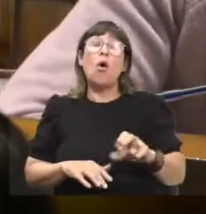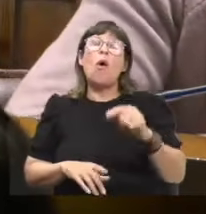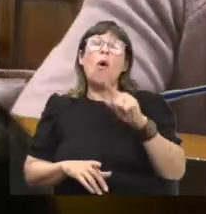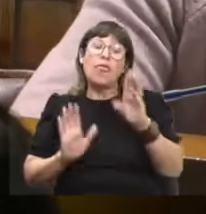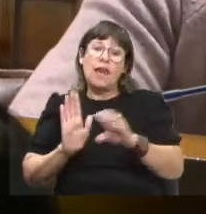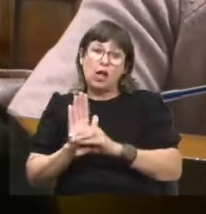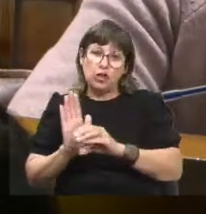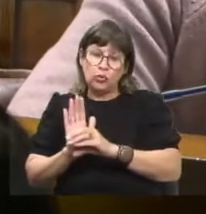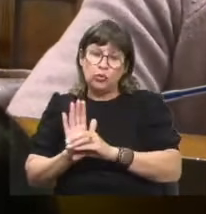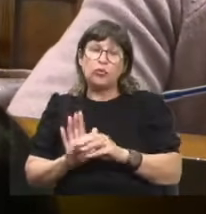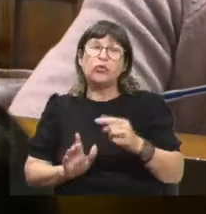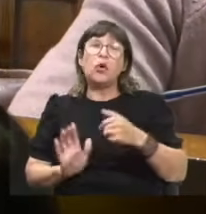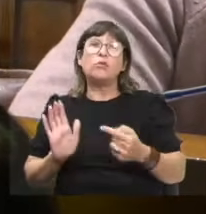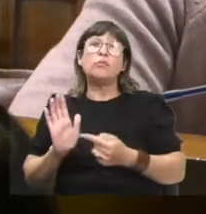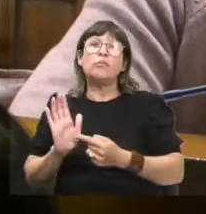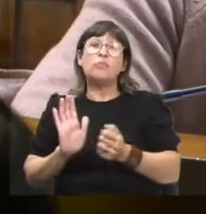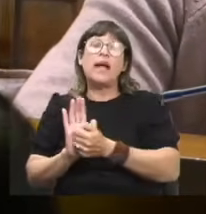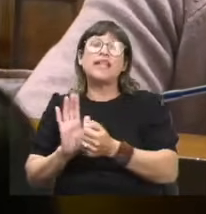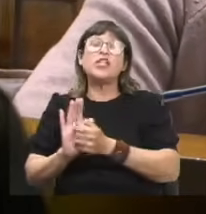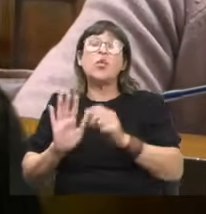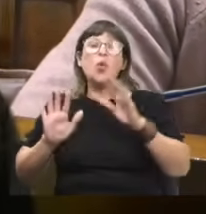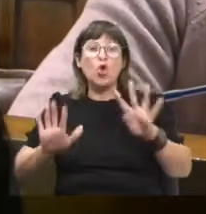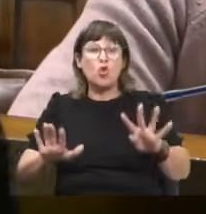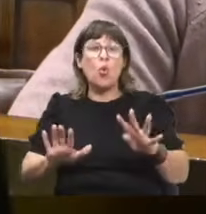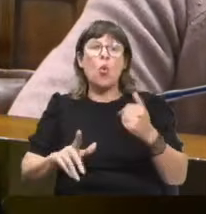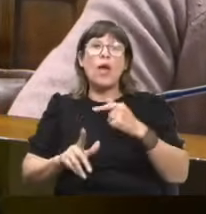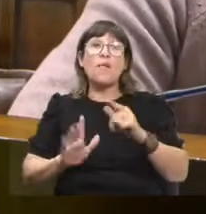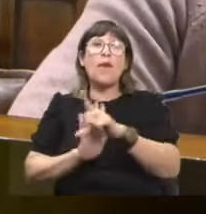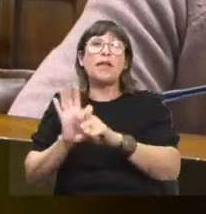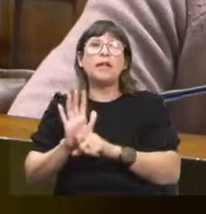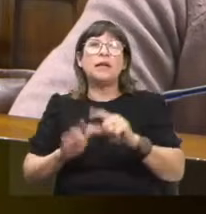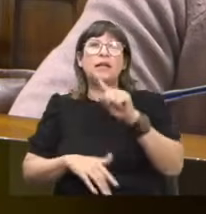Constitución y artículo 9 de la Ley